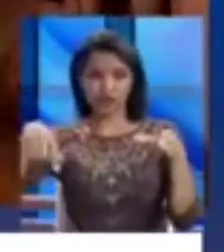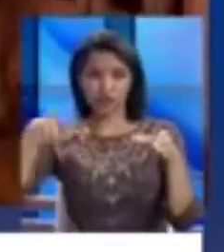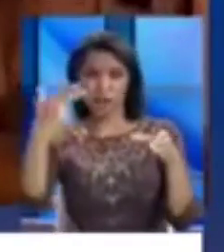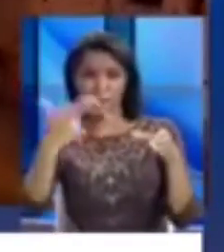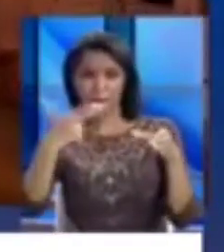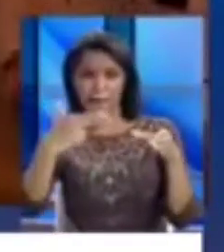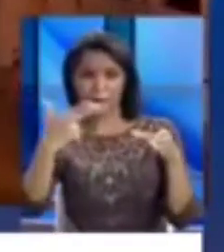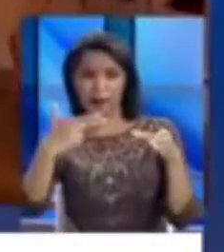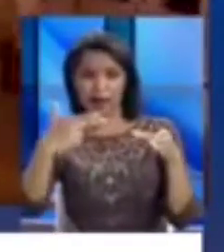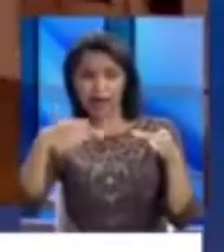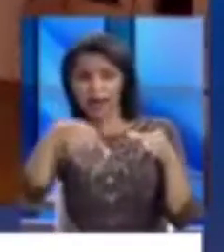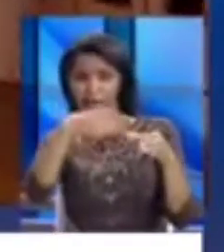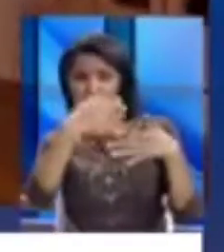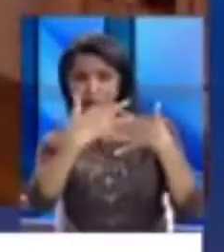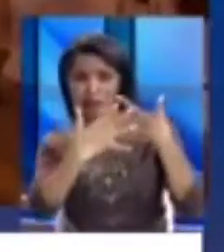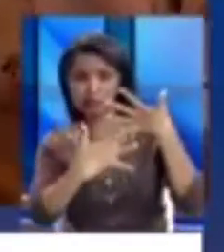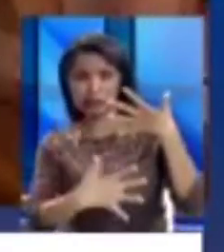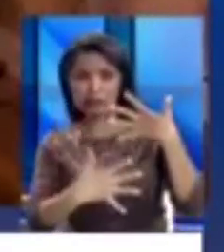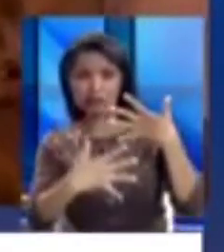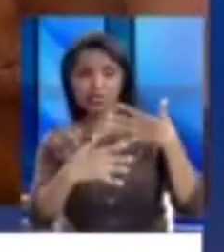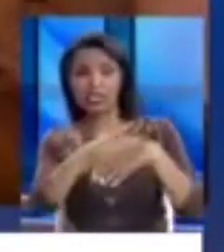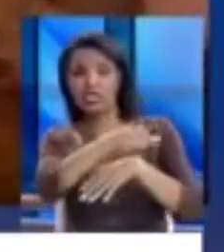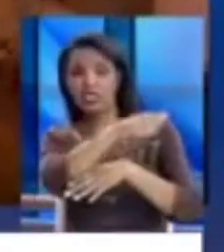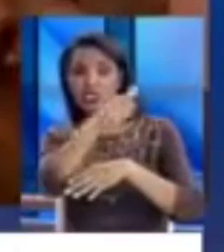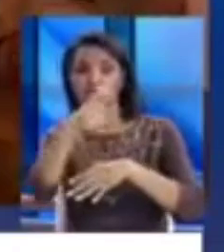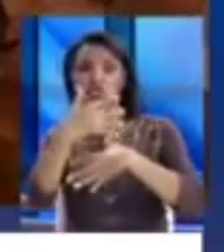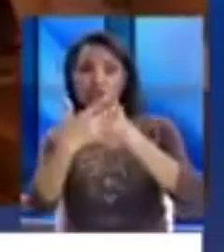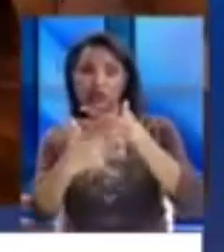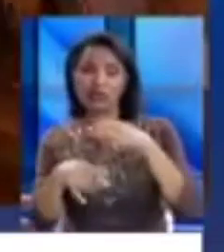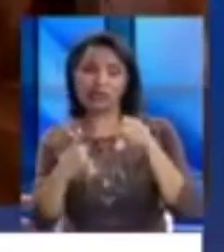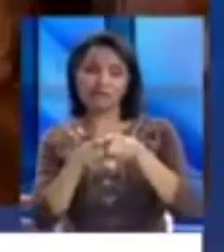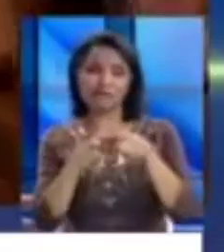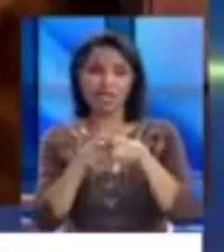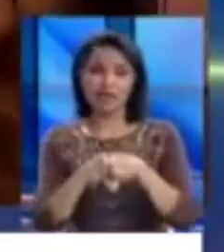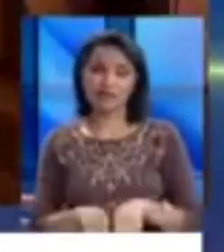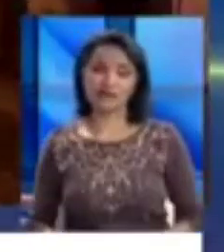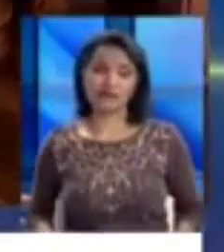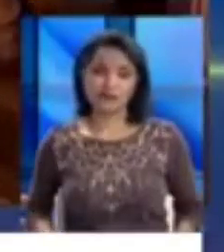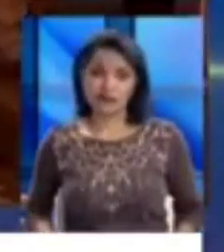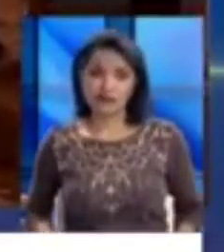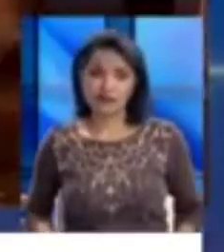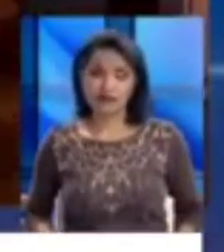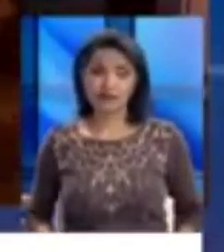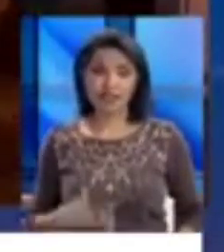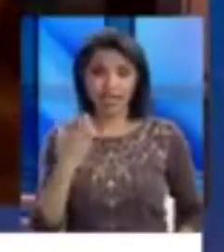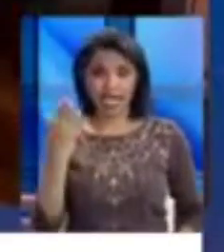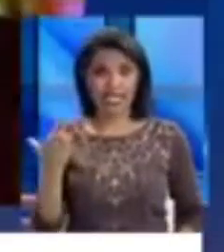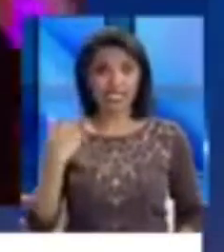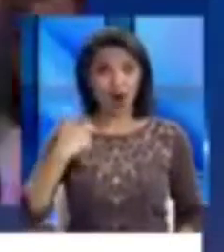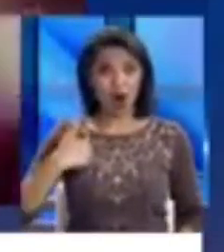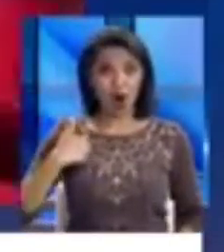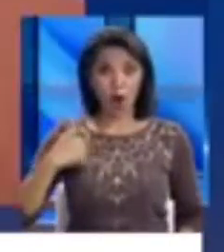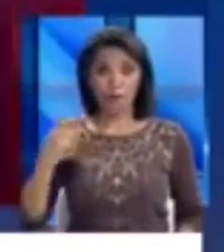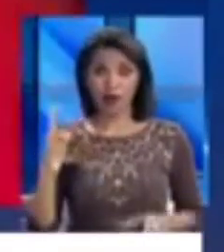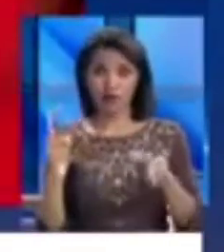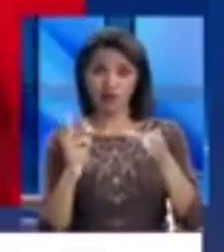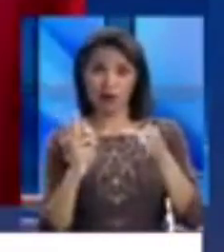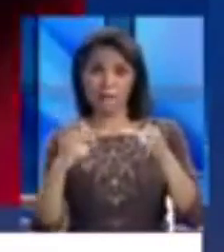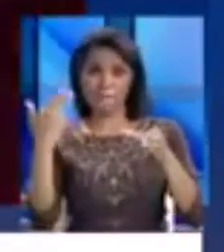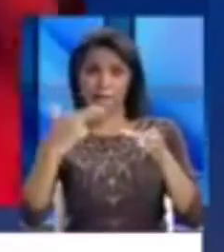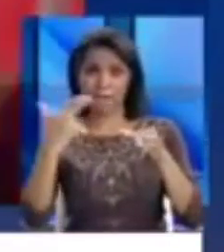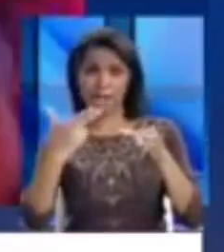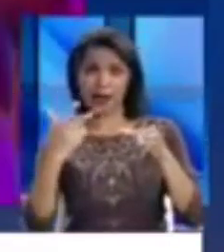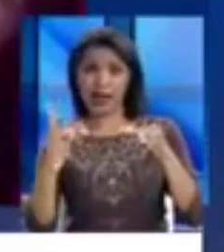varios de estos e hiriendo a otras personas con heridas mínimas. Este sujeto logra impactar